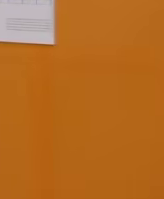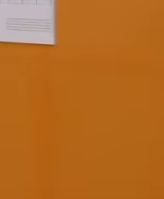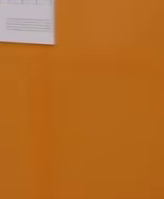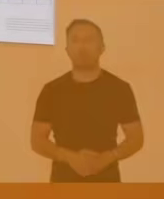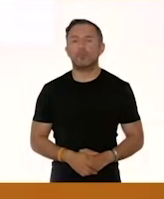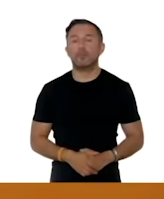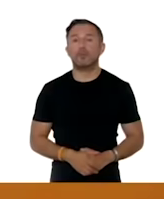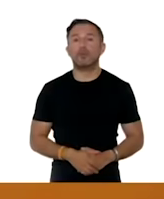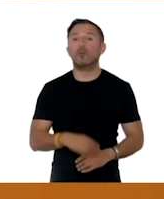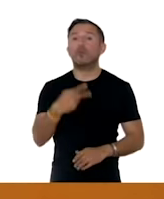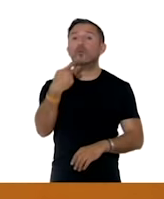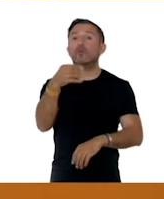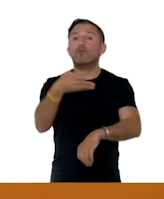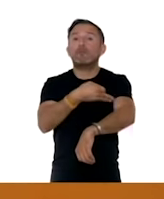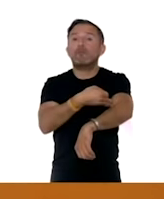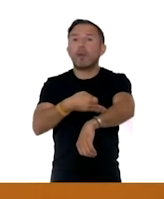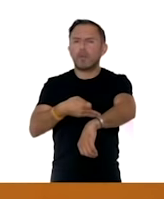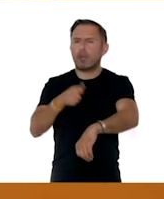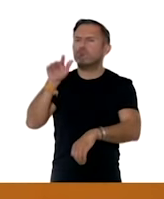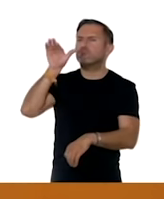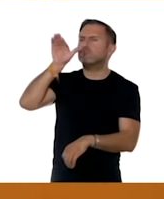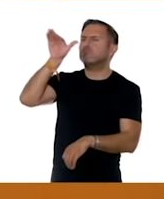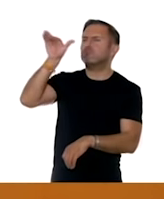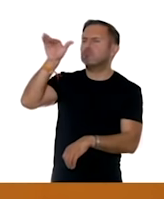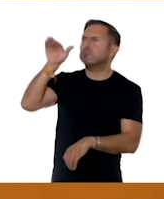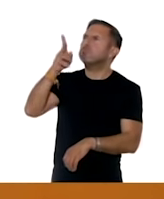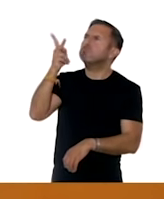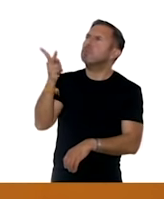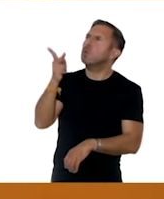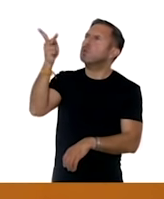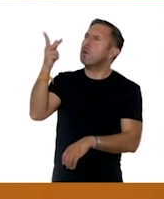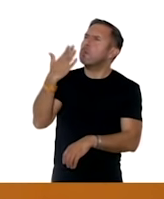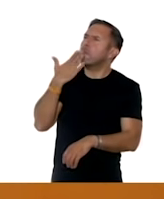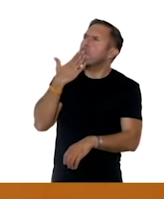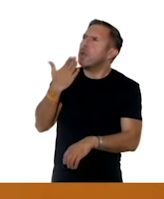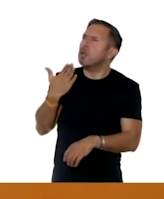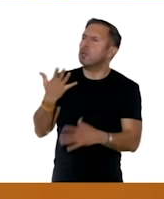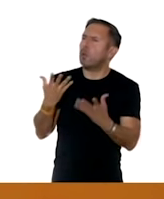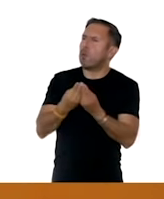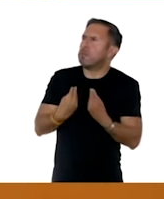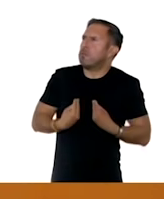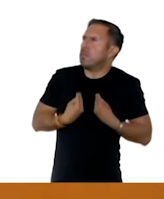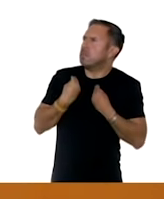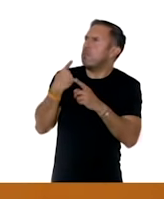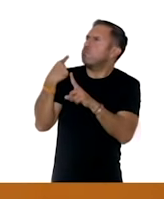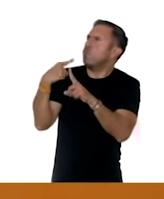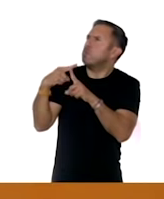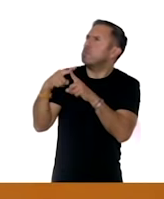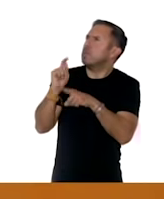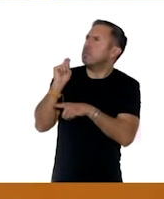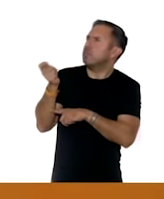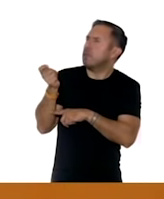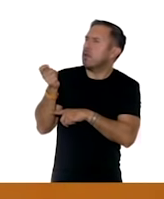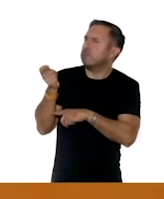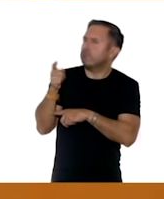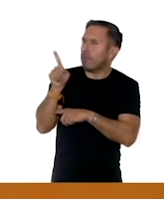Pregunta a tu familia qué significa para ellos una buena convivencia. Anótalo. Y para